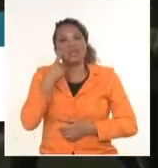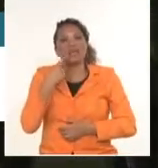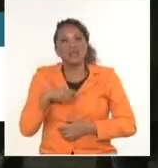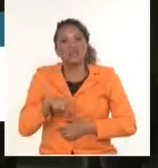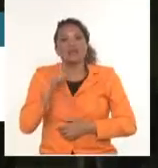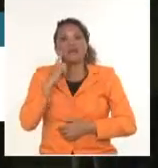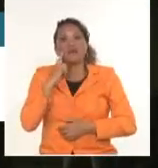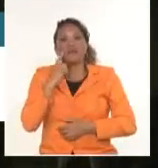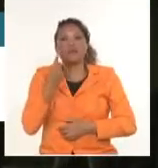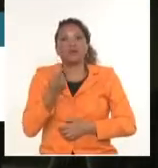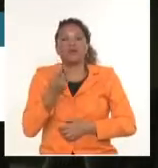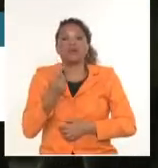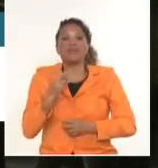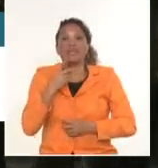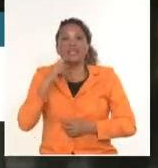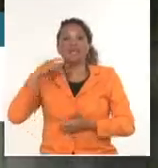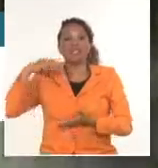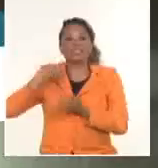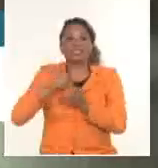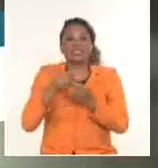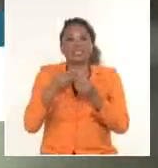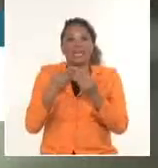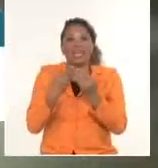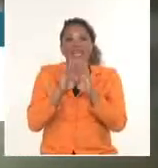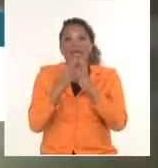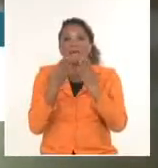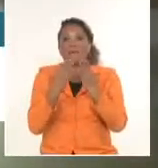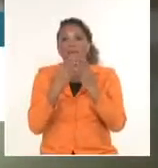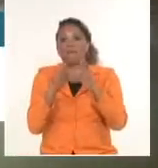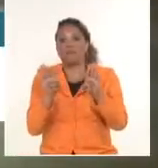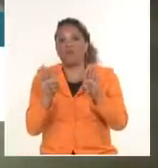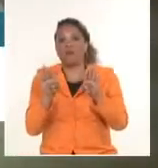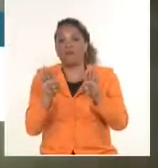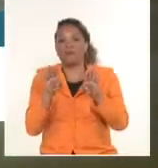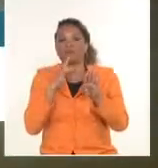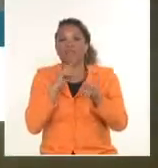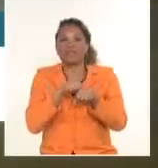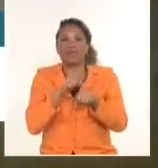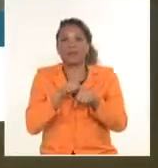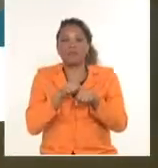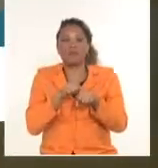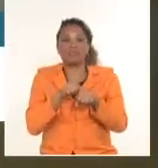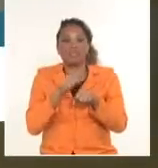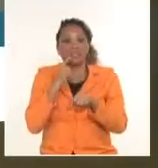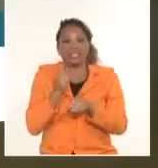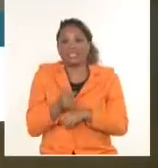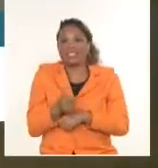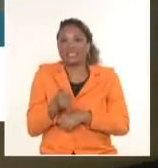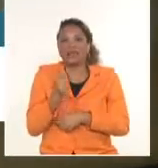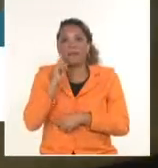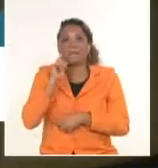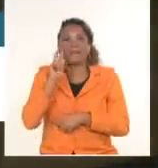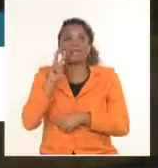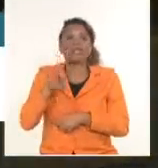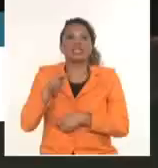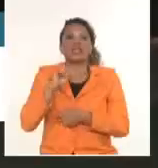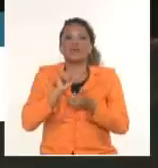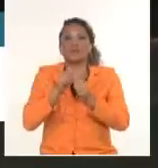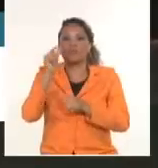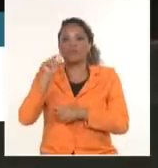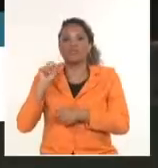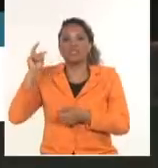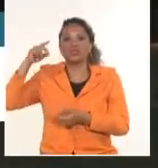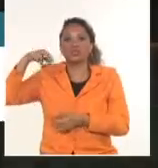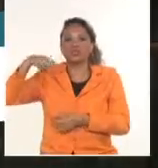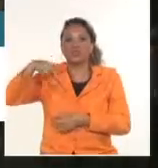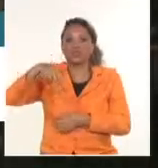una de las escotillas del avión se abren en quizás segundos. Podamos ver a nuestros dignos representantes del deporte cubano